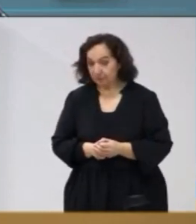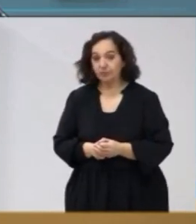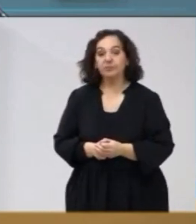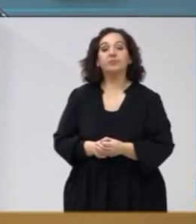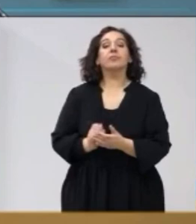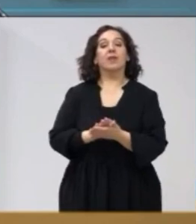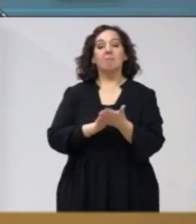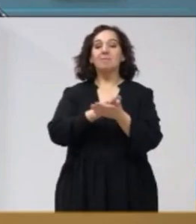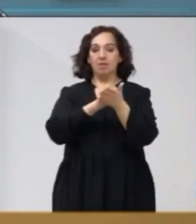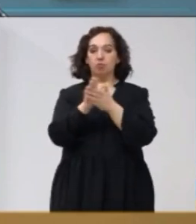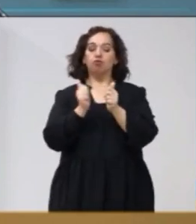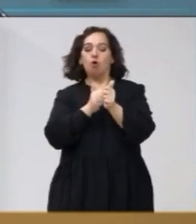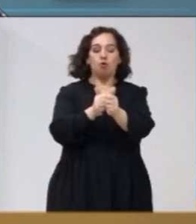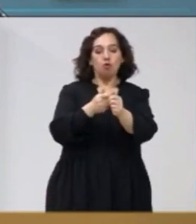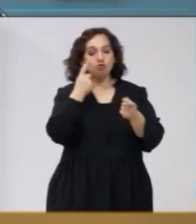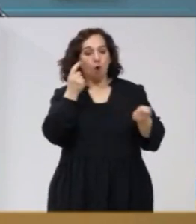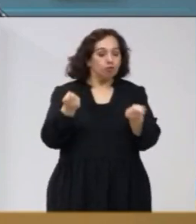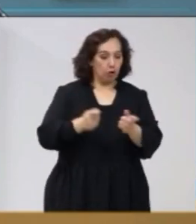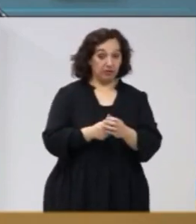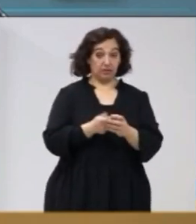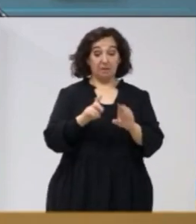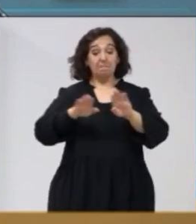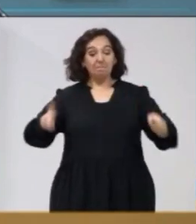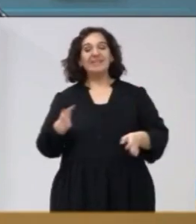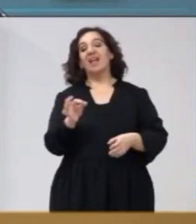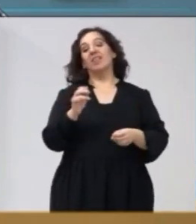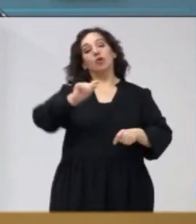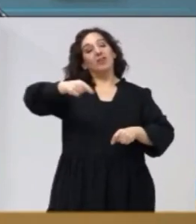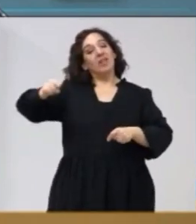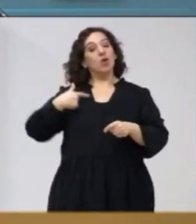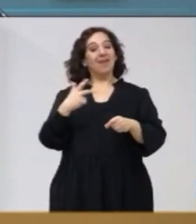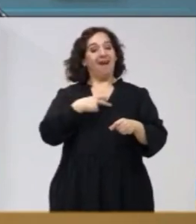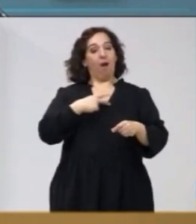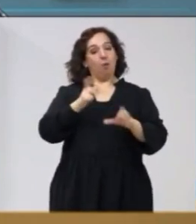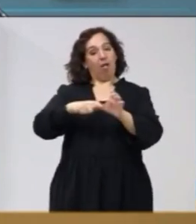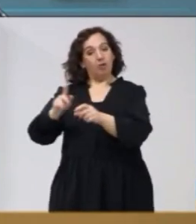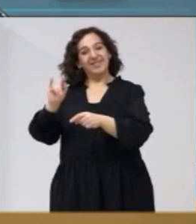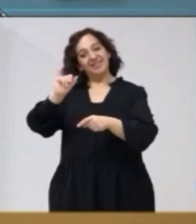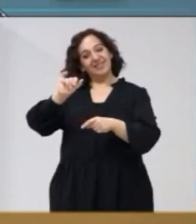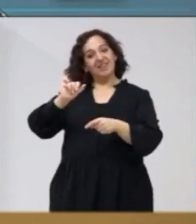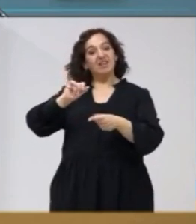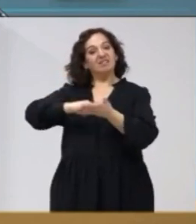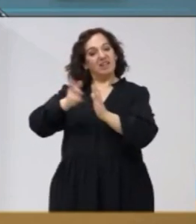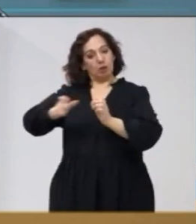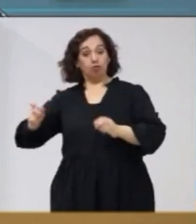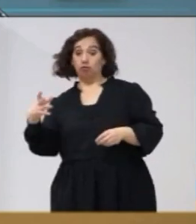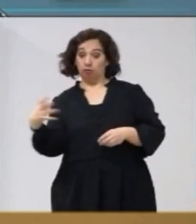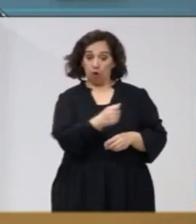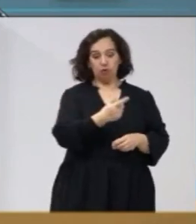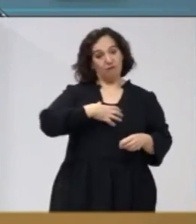a los controles. En la mesa de contratación hay abogados y hay técnicos, todos funcionarios.